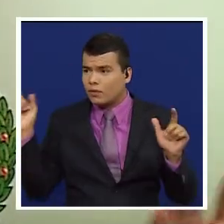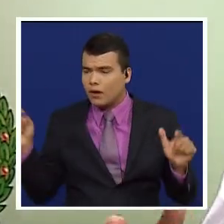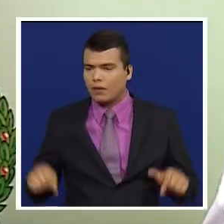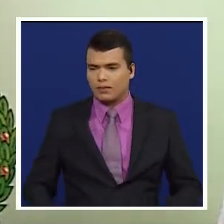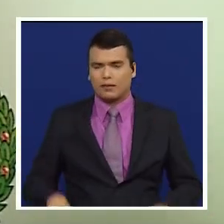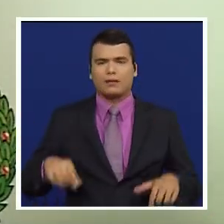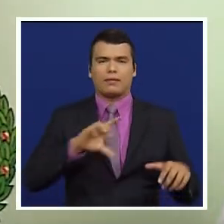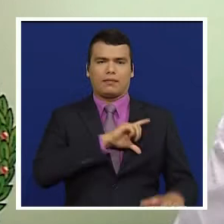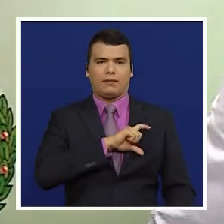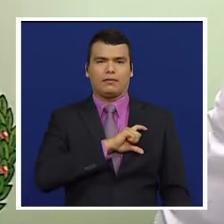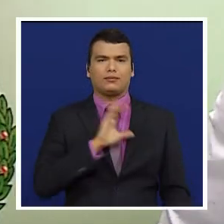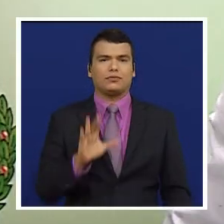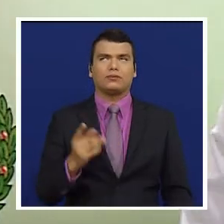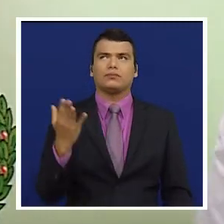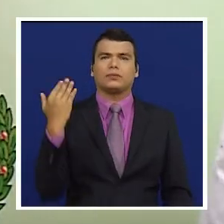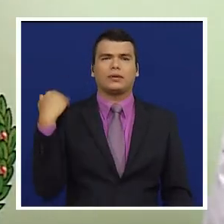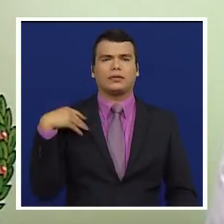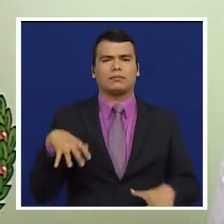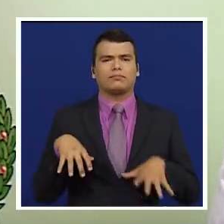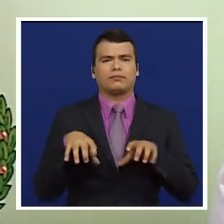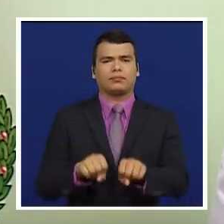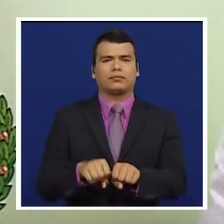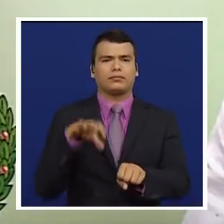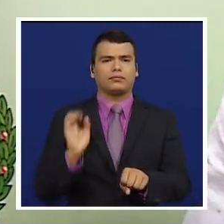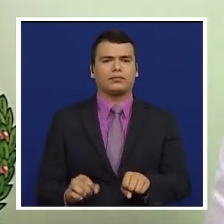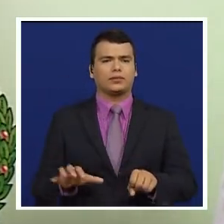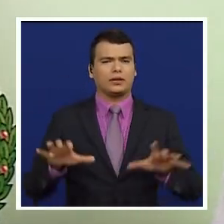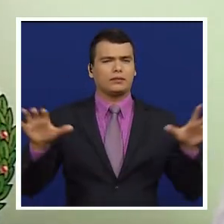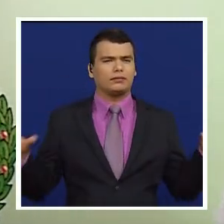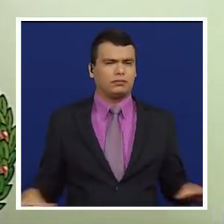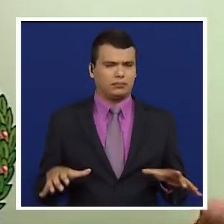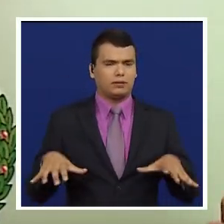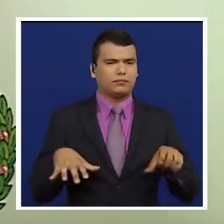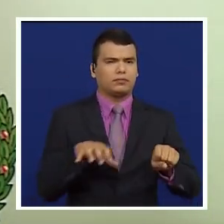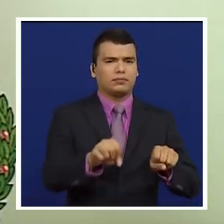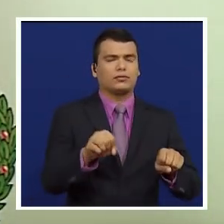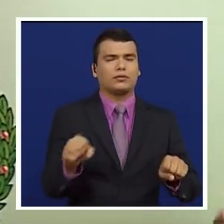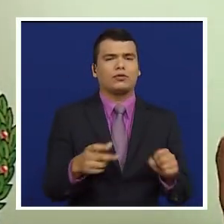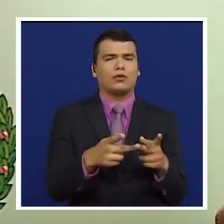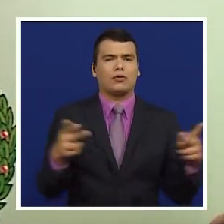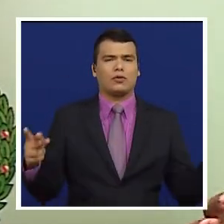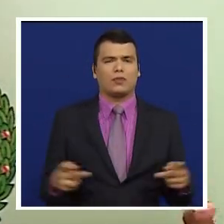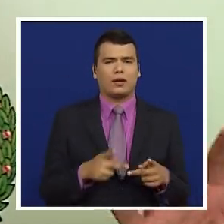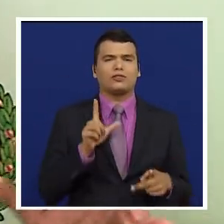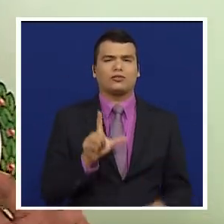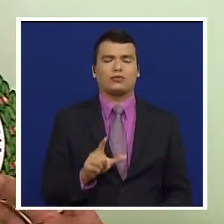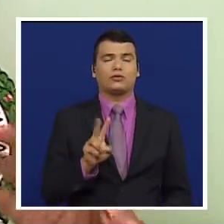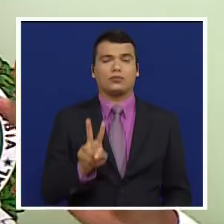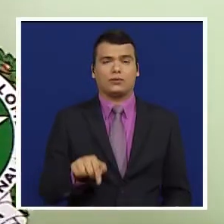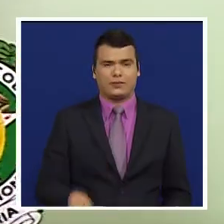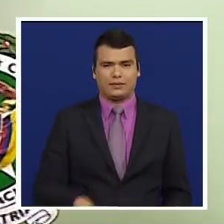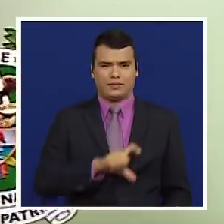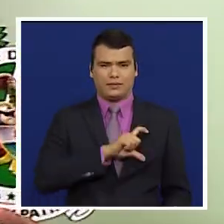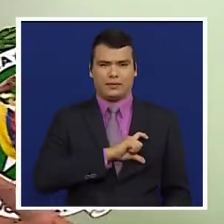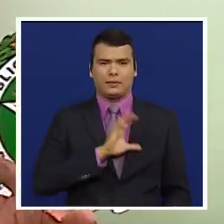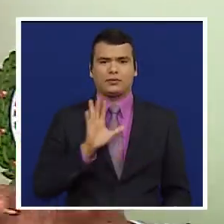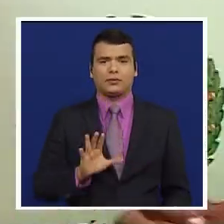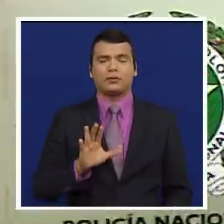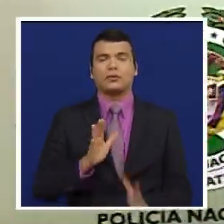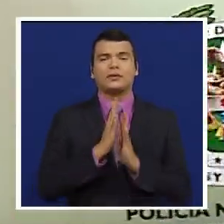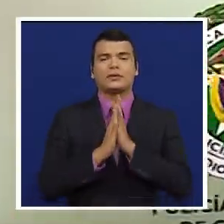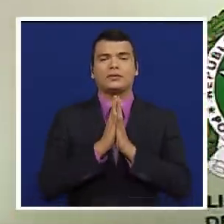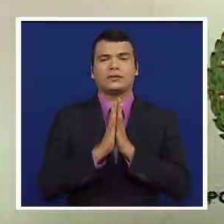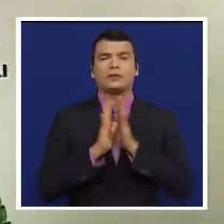ciudad. En las últimas horas se realizó la extinción de dominio de 2 locales comerciales en el centro de la ciudad. Vamos a ampliar detalles de